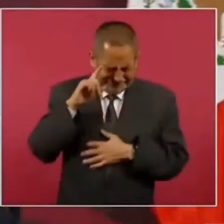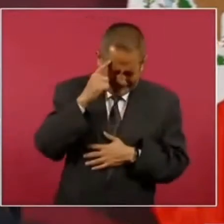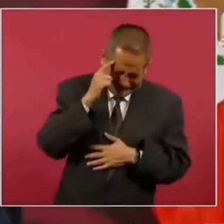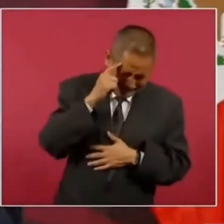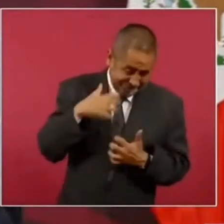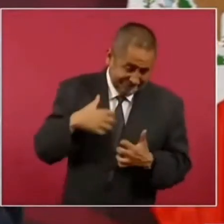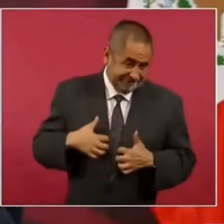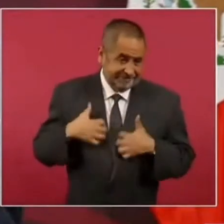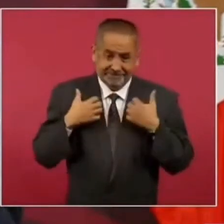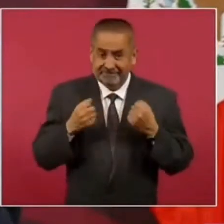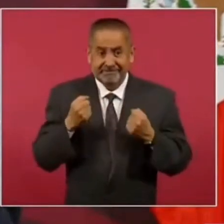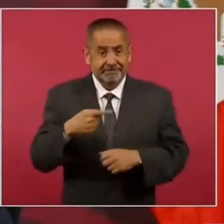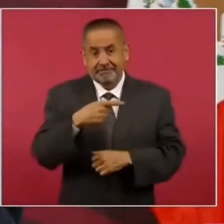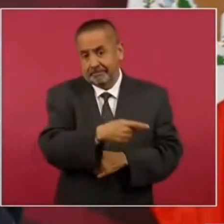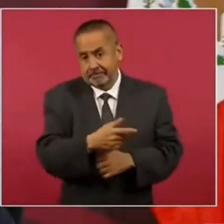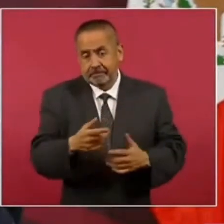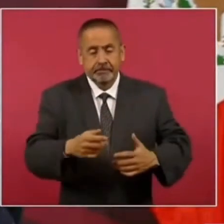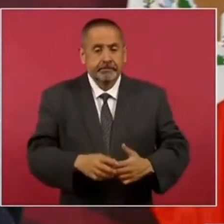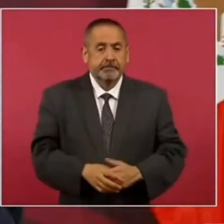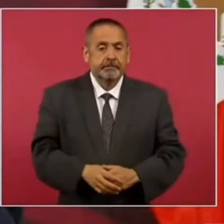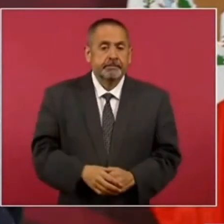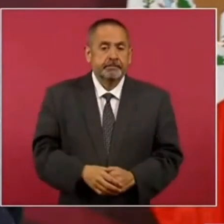enojadísimos,